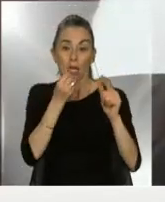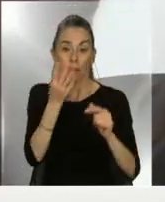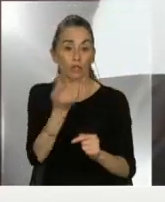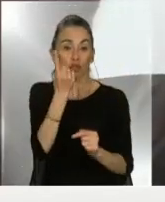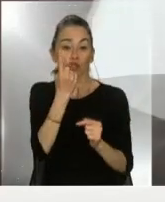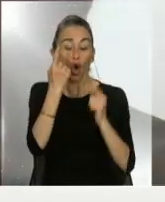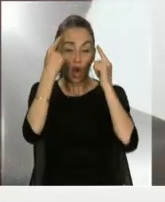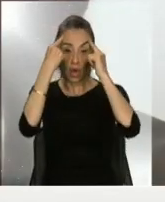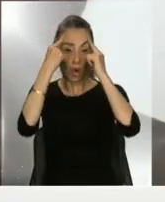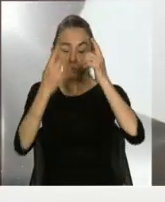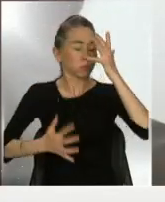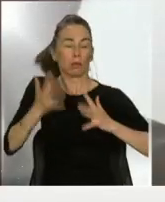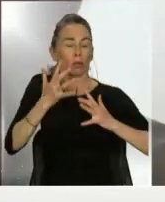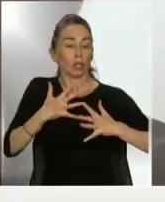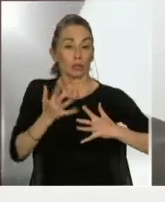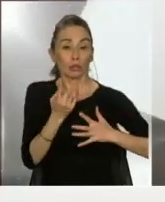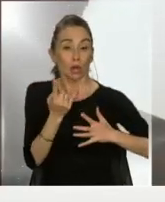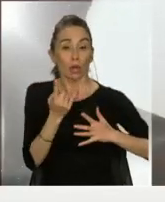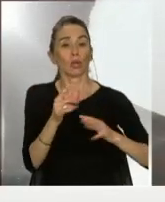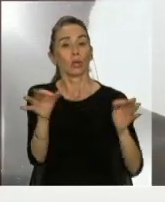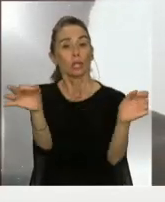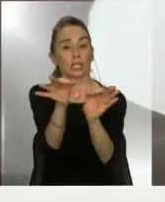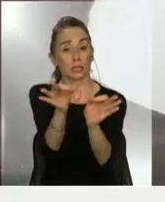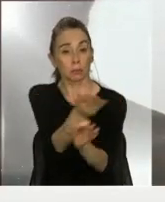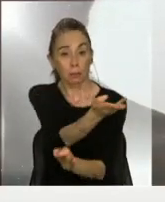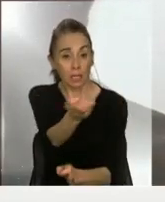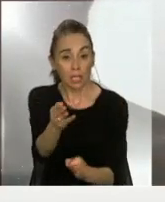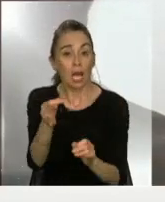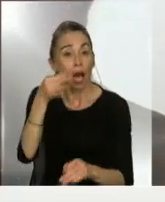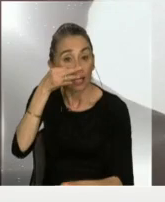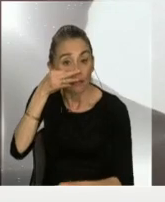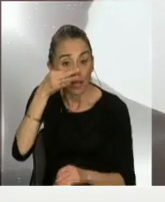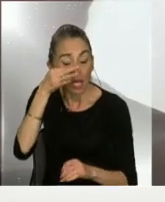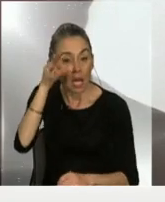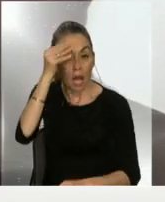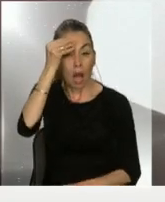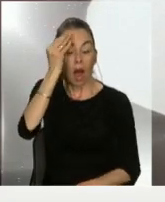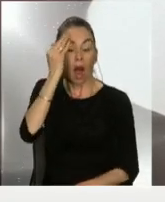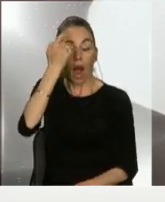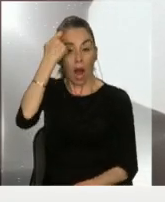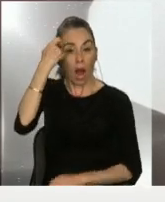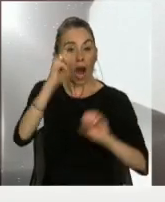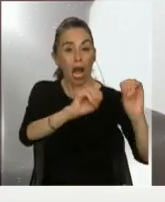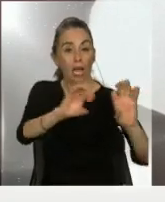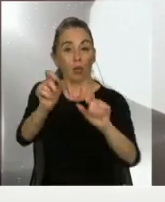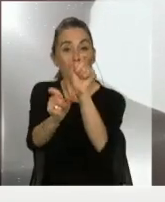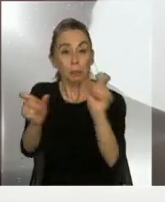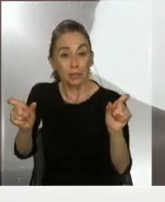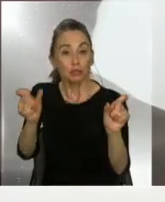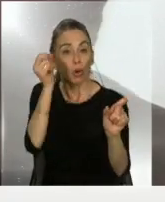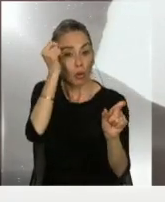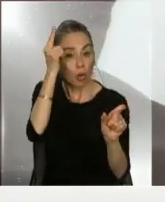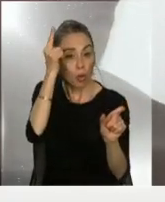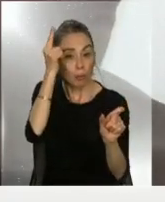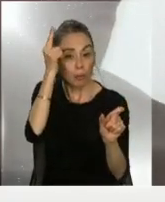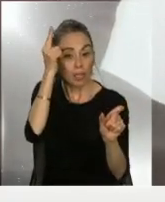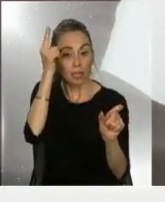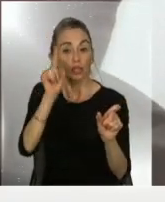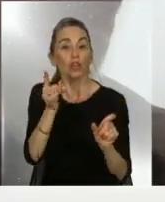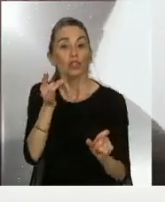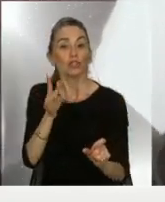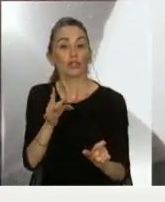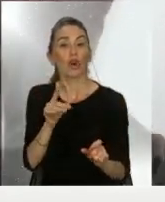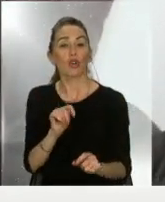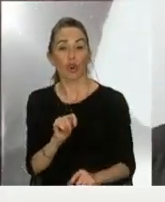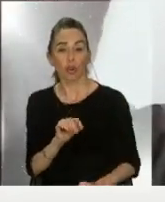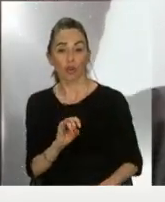Y bueno, concientizar y educar y hacer conciencia social sobre no solamente con